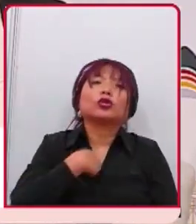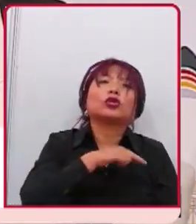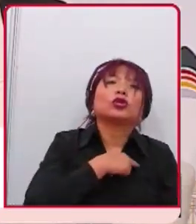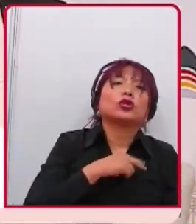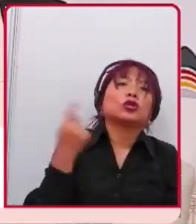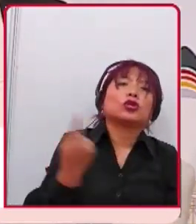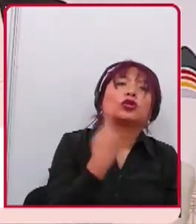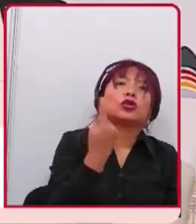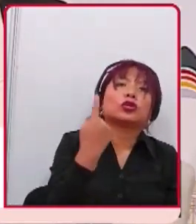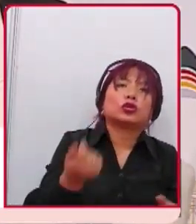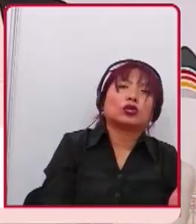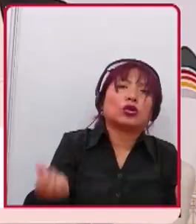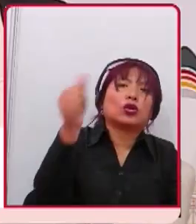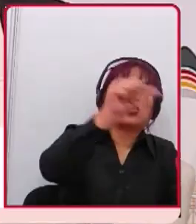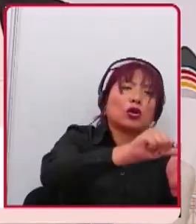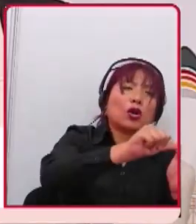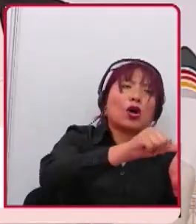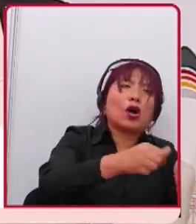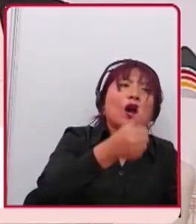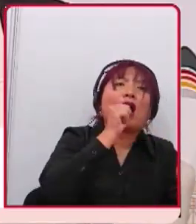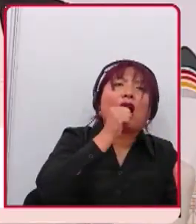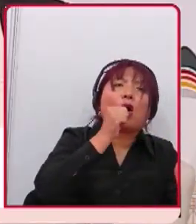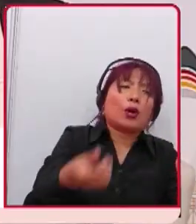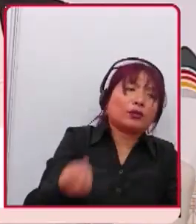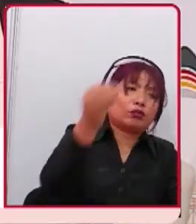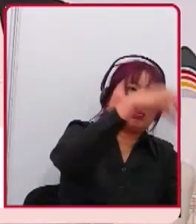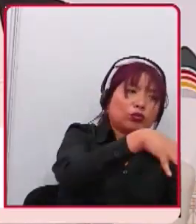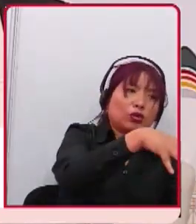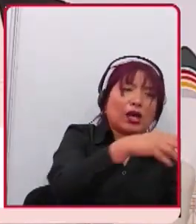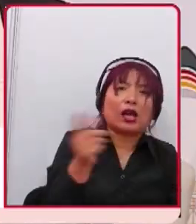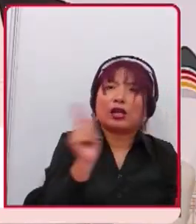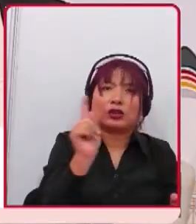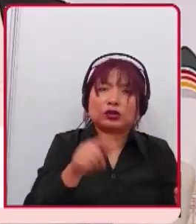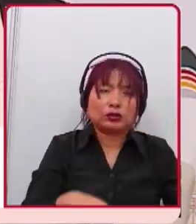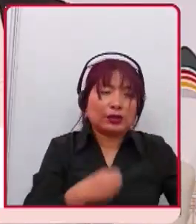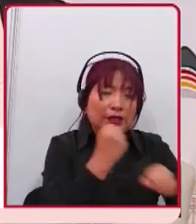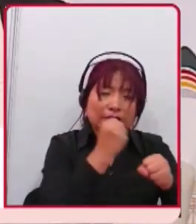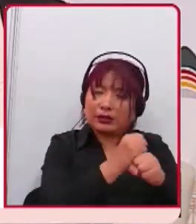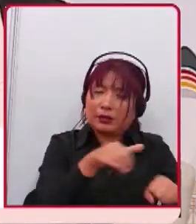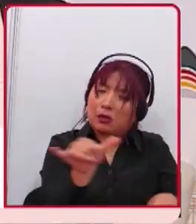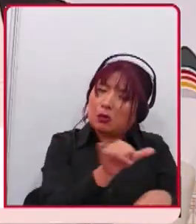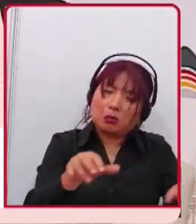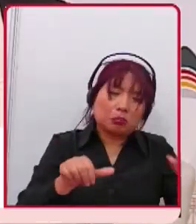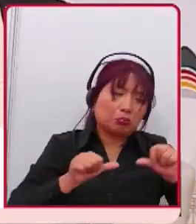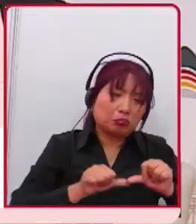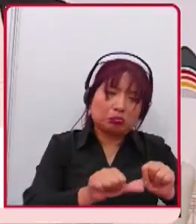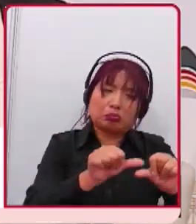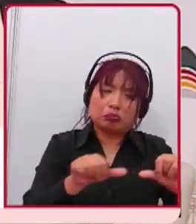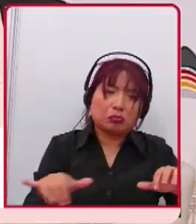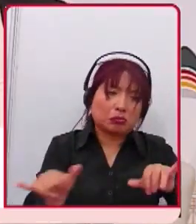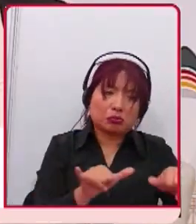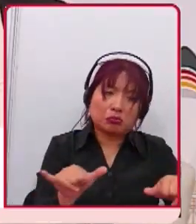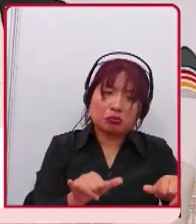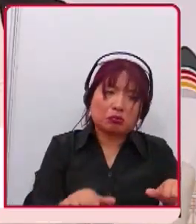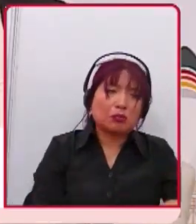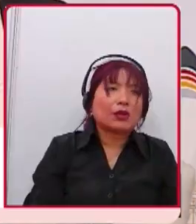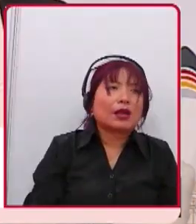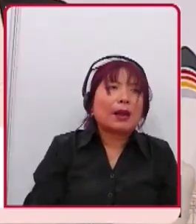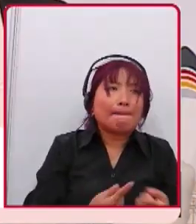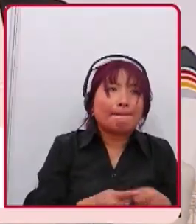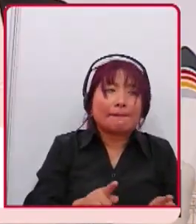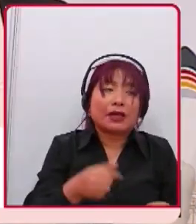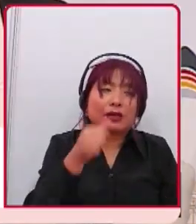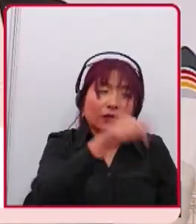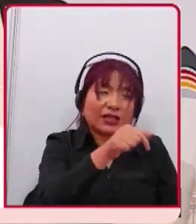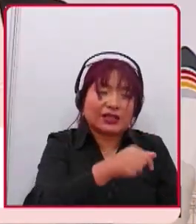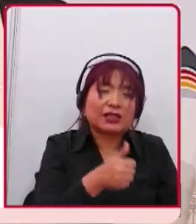agua, más que reducir la tasa de procesamiento del mismo mineral al molino. O sea, incrementar más flujo